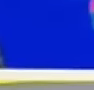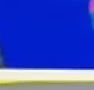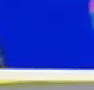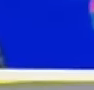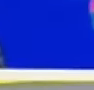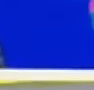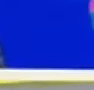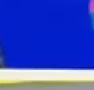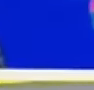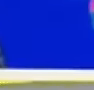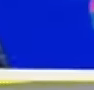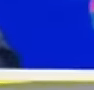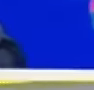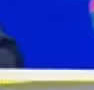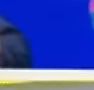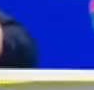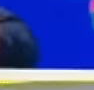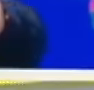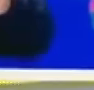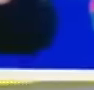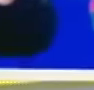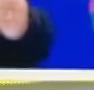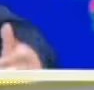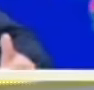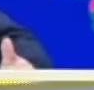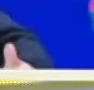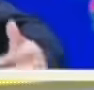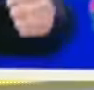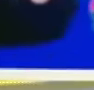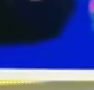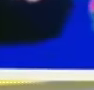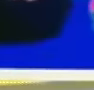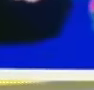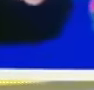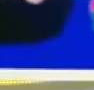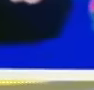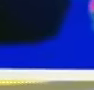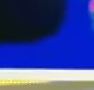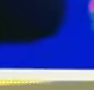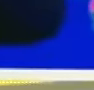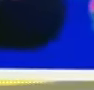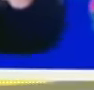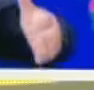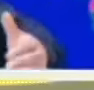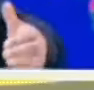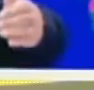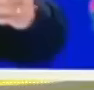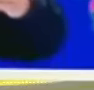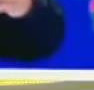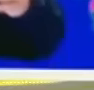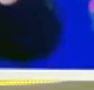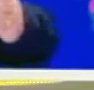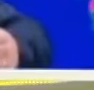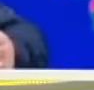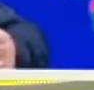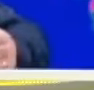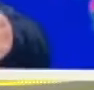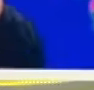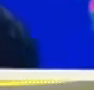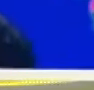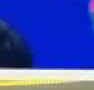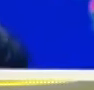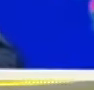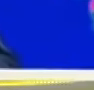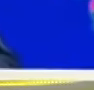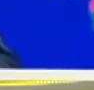ese espíritu, imagínese usted esto, 3 de diciembre nuestro pueblo sale a votar masivamente y se le envía un mensaje al